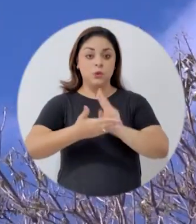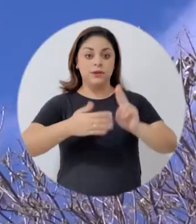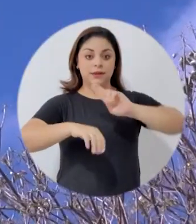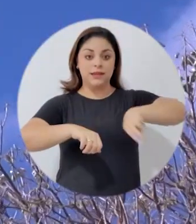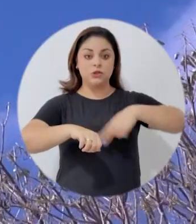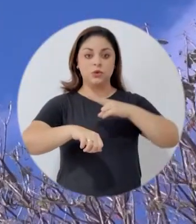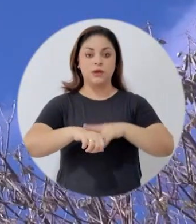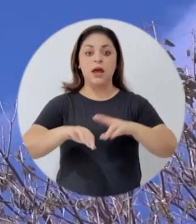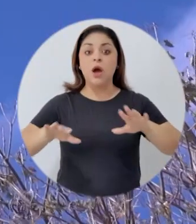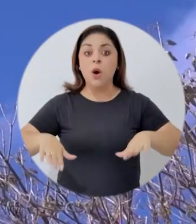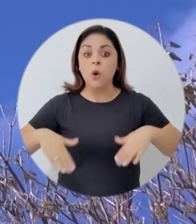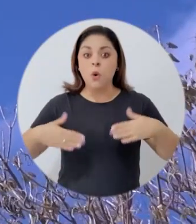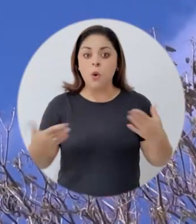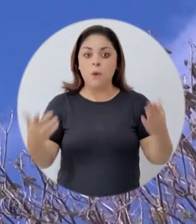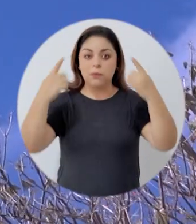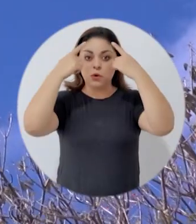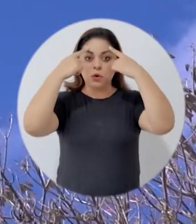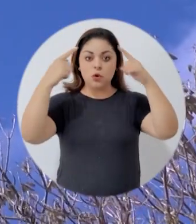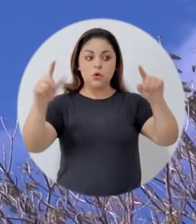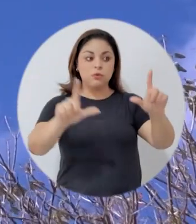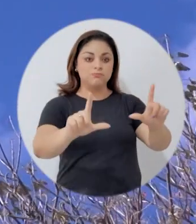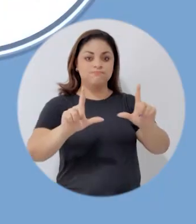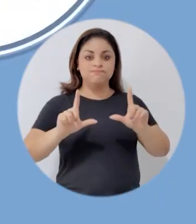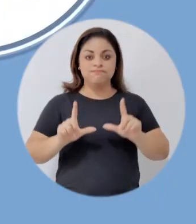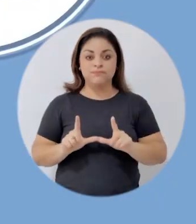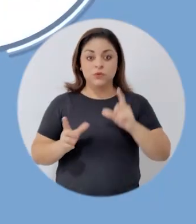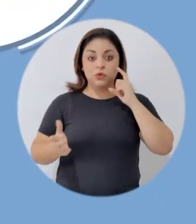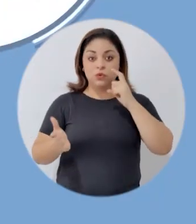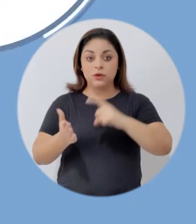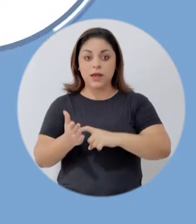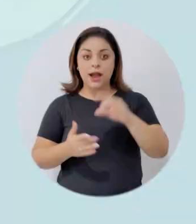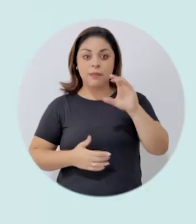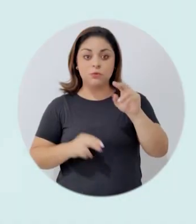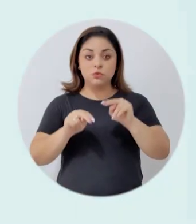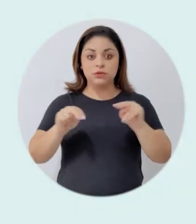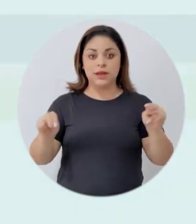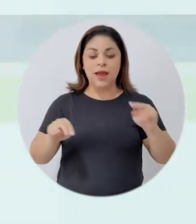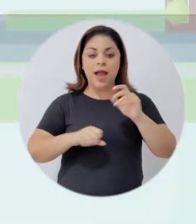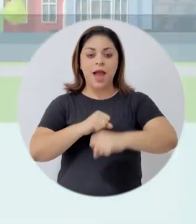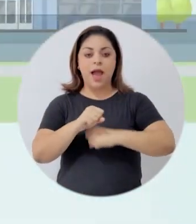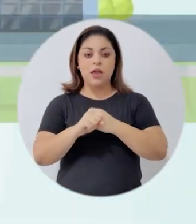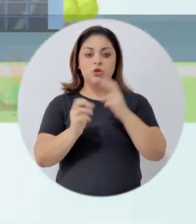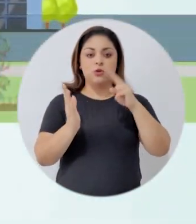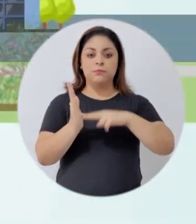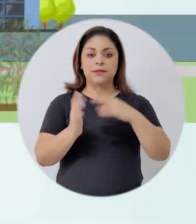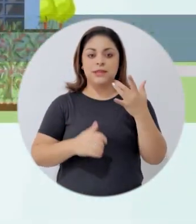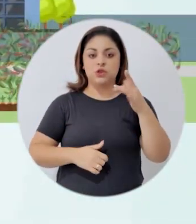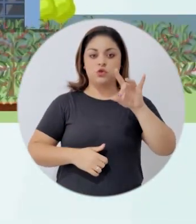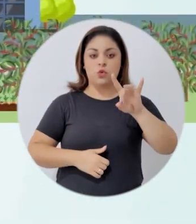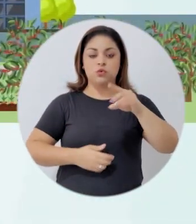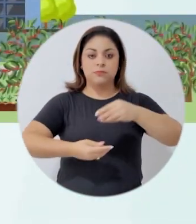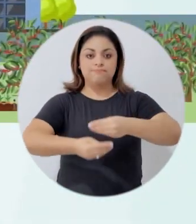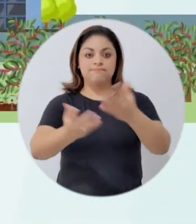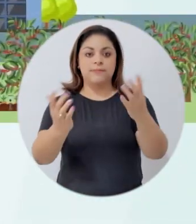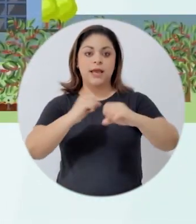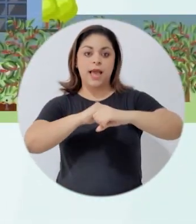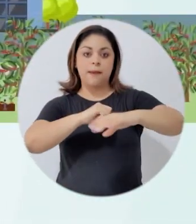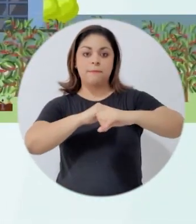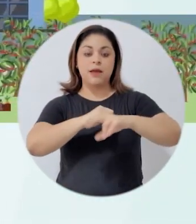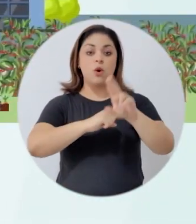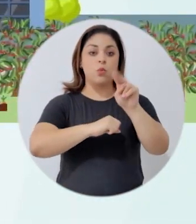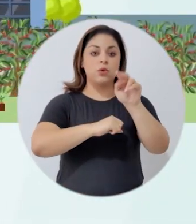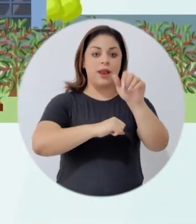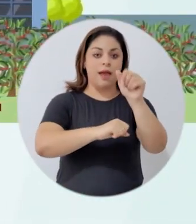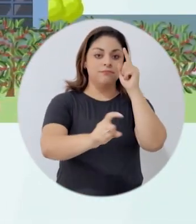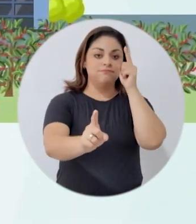¿Cómo obtuvo la UNA el reconocimiento carbono neutral? En el año 2018 se lanzó la campaña La UNA